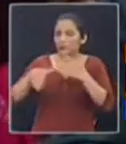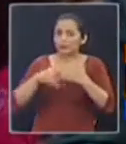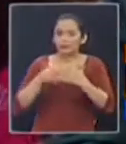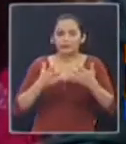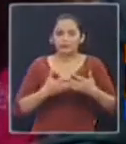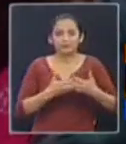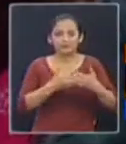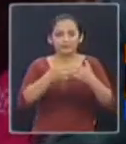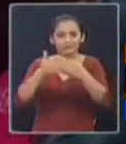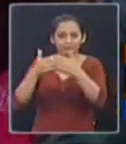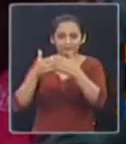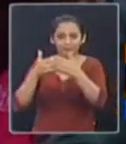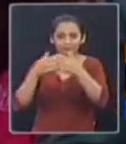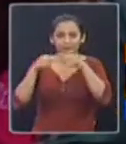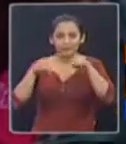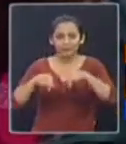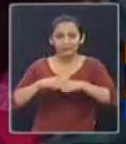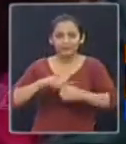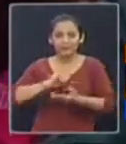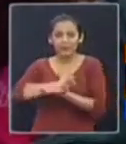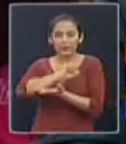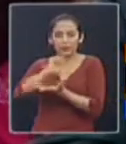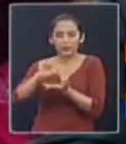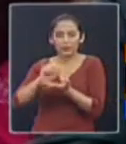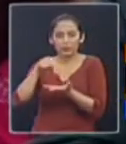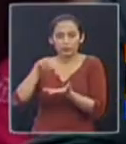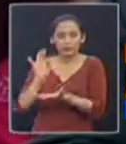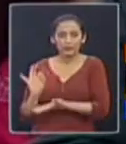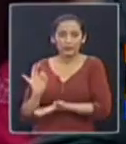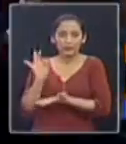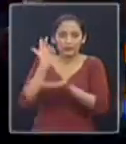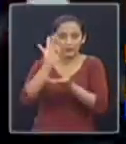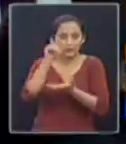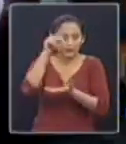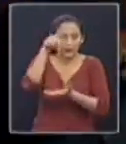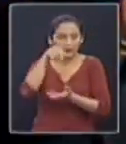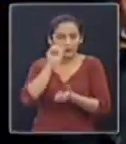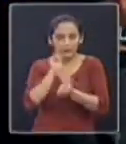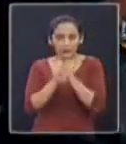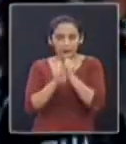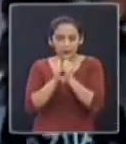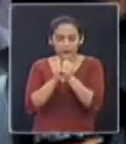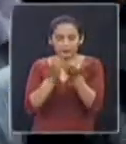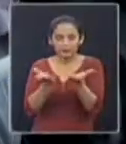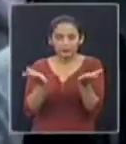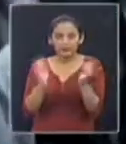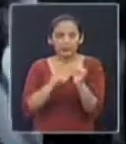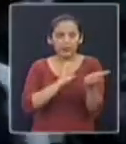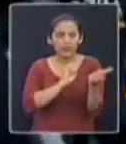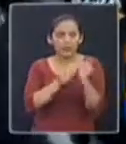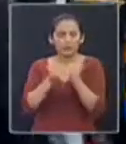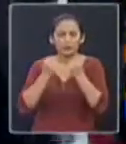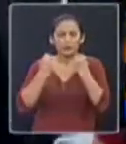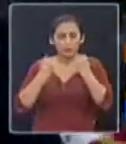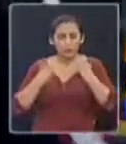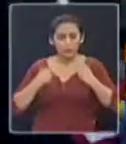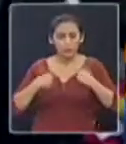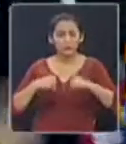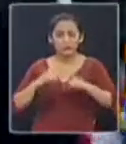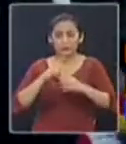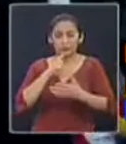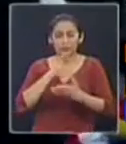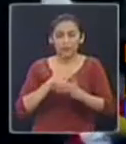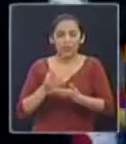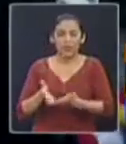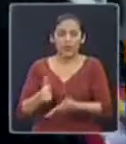representando estos colores de la provincia de la SOAI. Yo sé que cada uno de nosotros hemos hecho sacrificio, hemos hecho